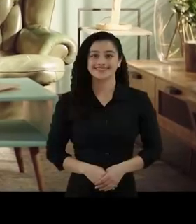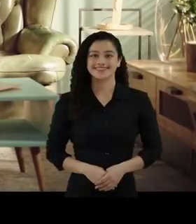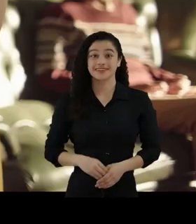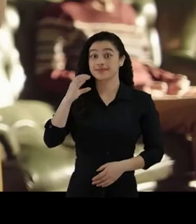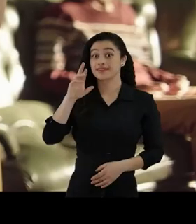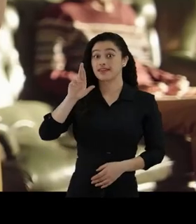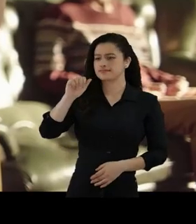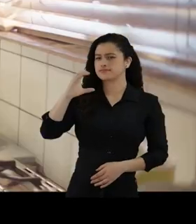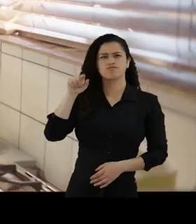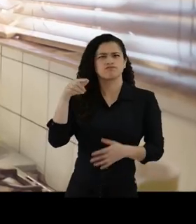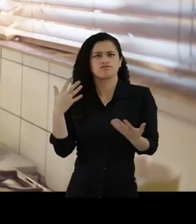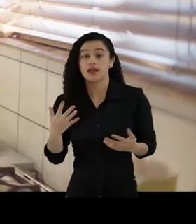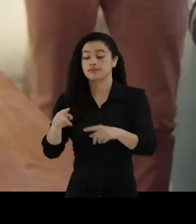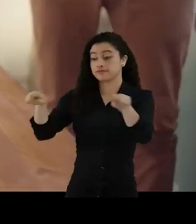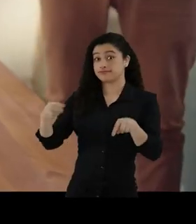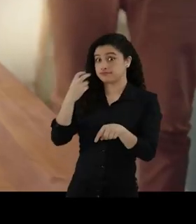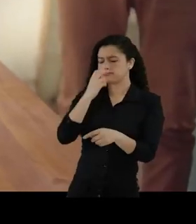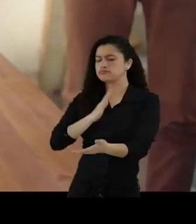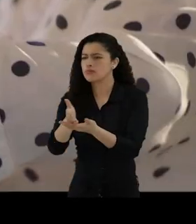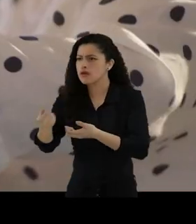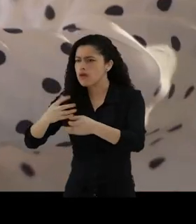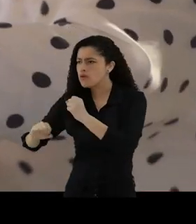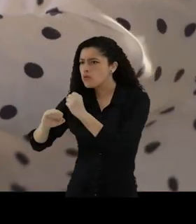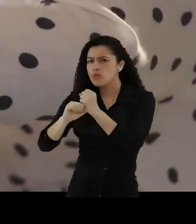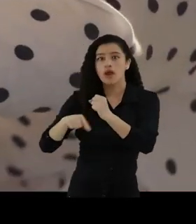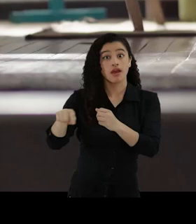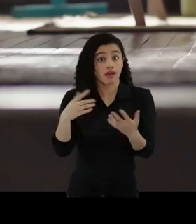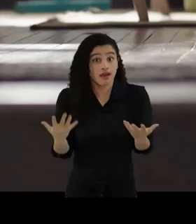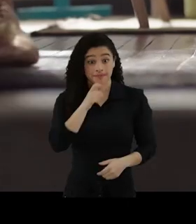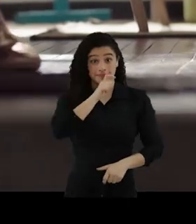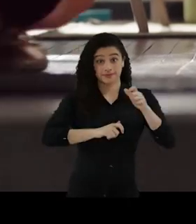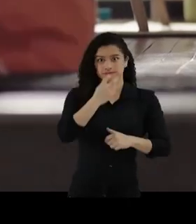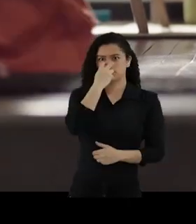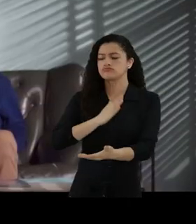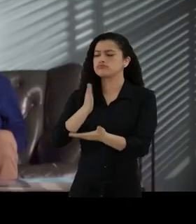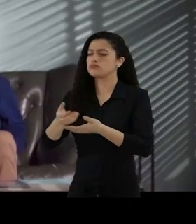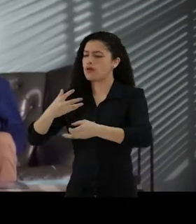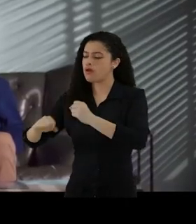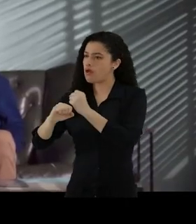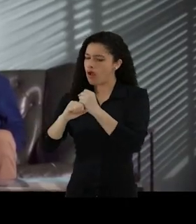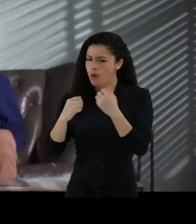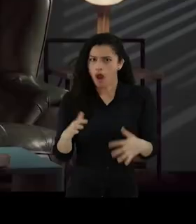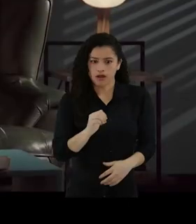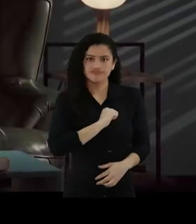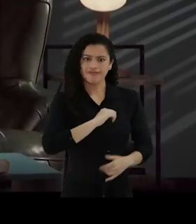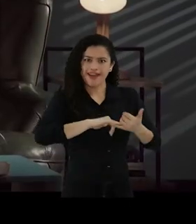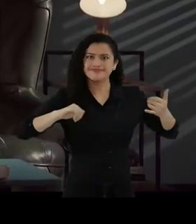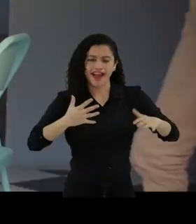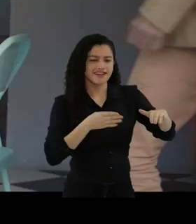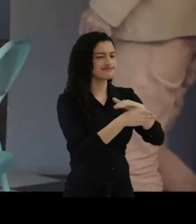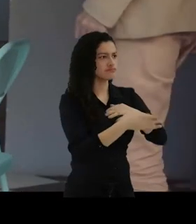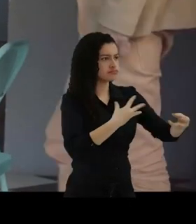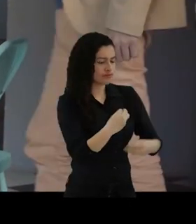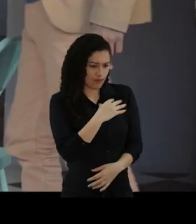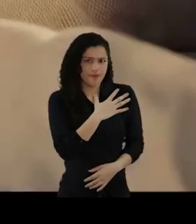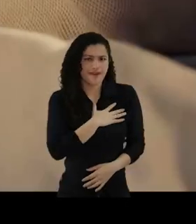ella pone un disco en un tornamesa. Él prepara café en la cocina. Beben. En el CRAC, Centro de Rehabilitación Visual Integral, trabajamos para que las